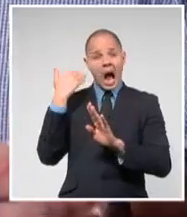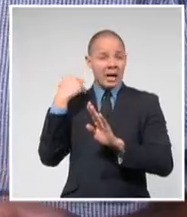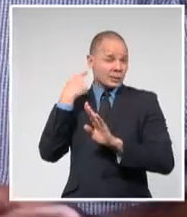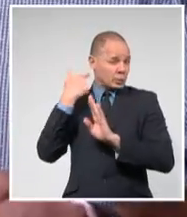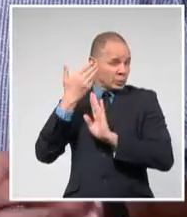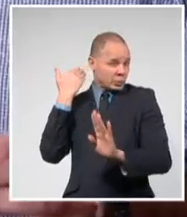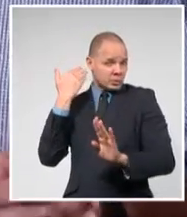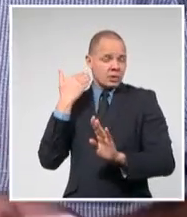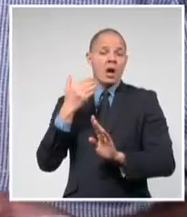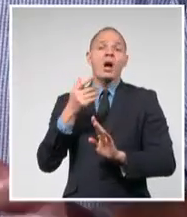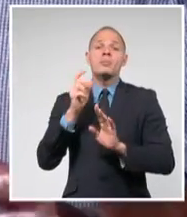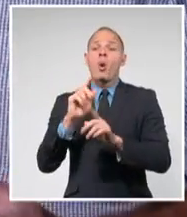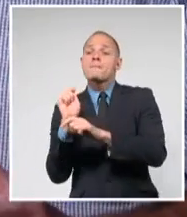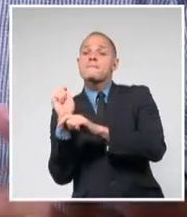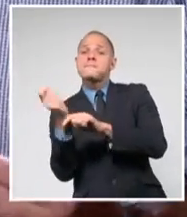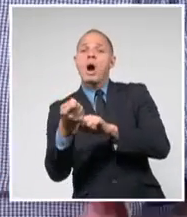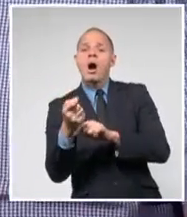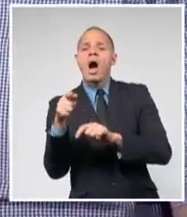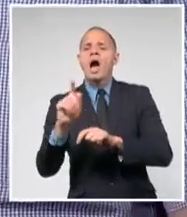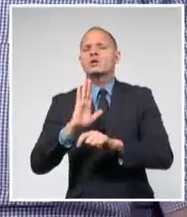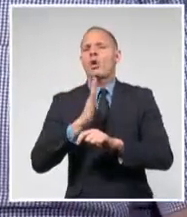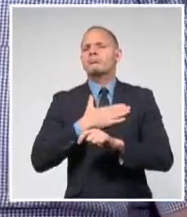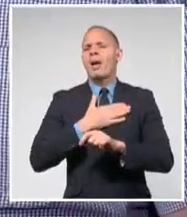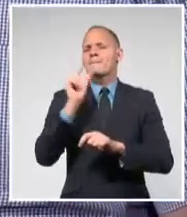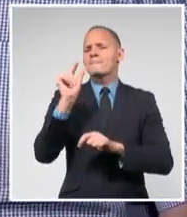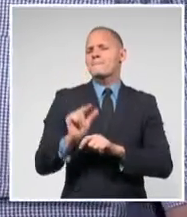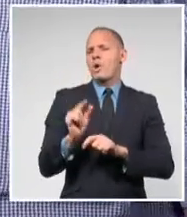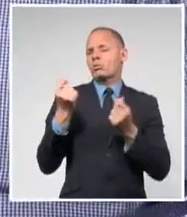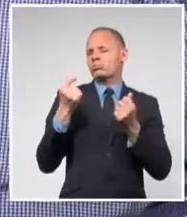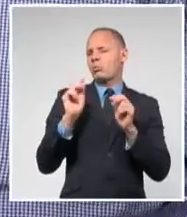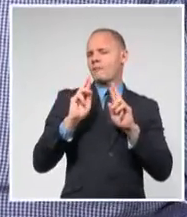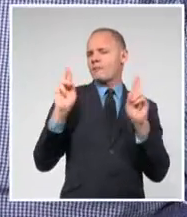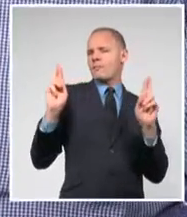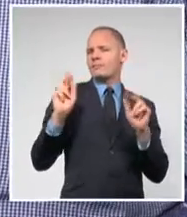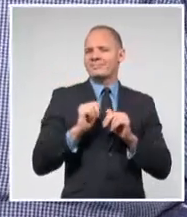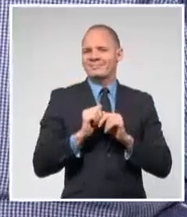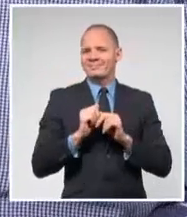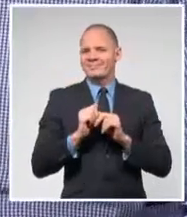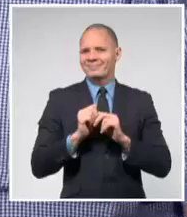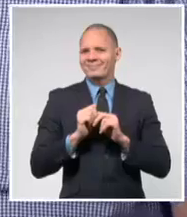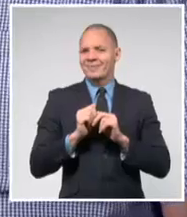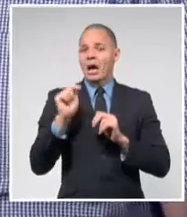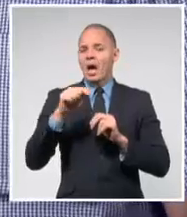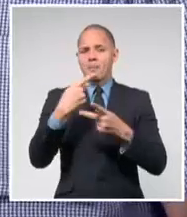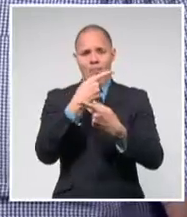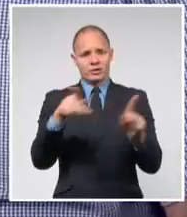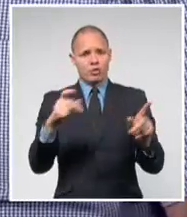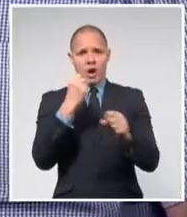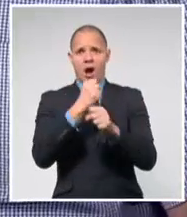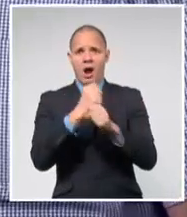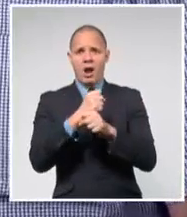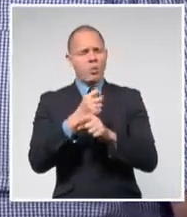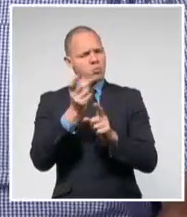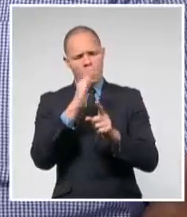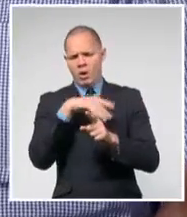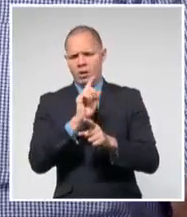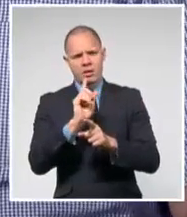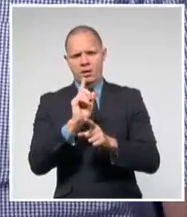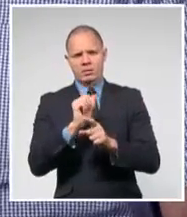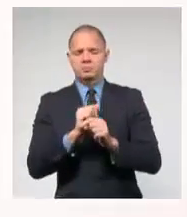está estrictamente prohibido cualquier tipo de práctica profesional. Y ya en los Estados Unidos, desde 1876,